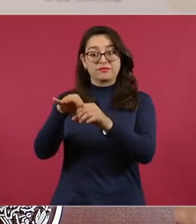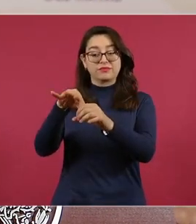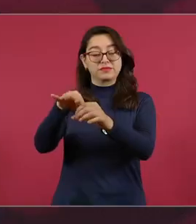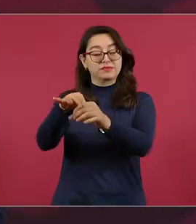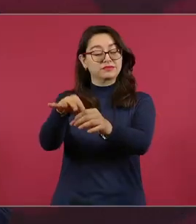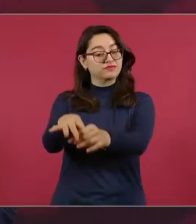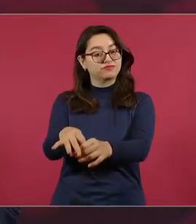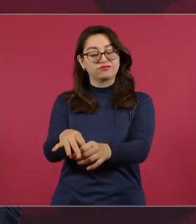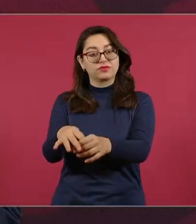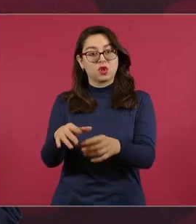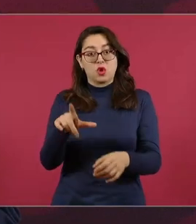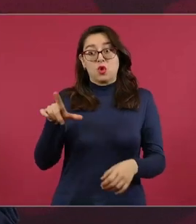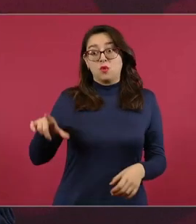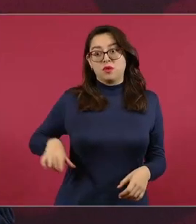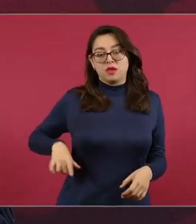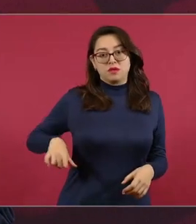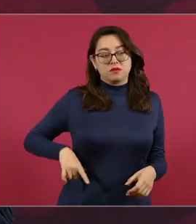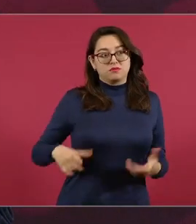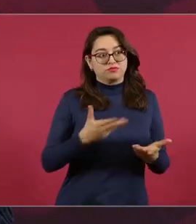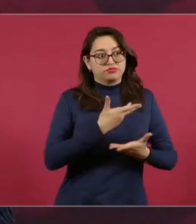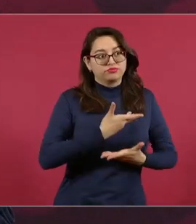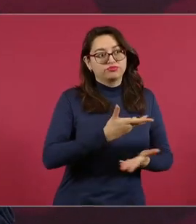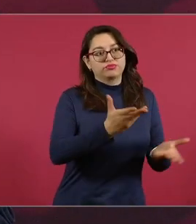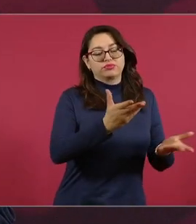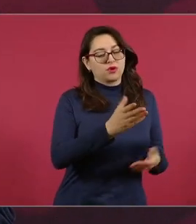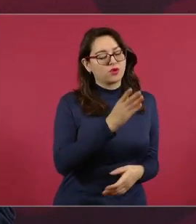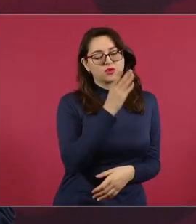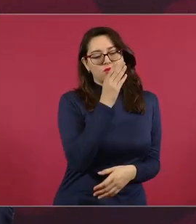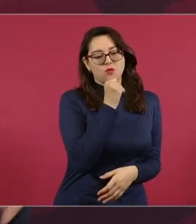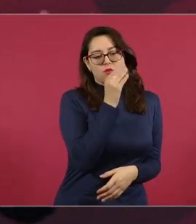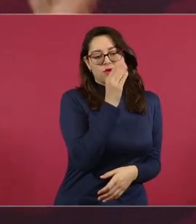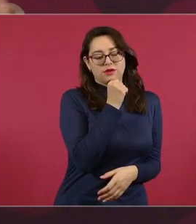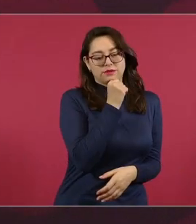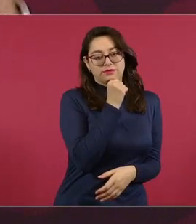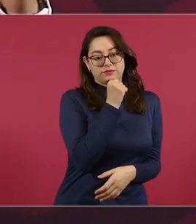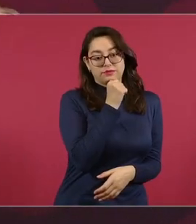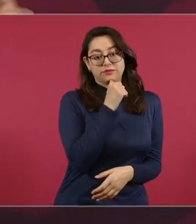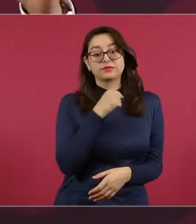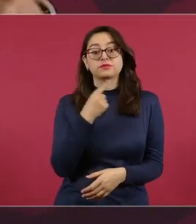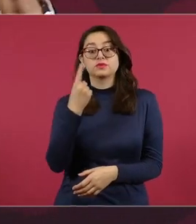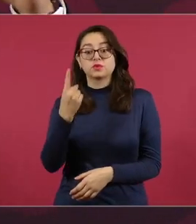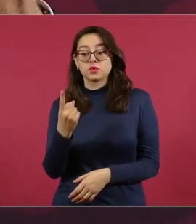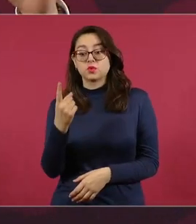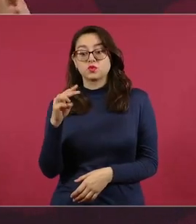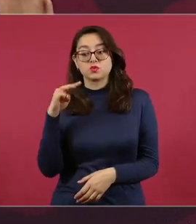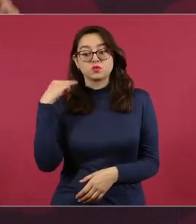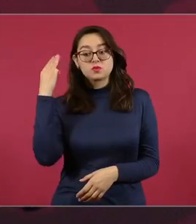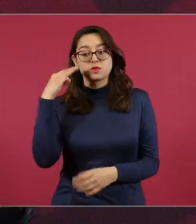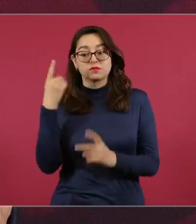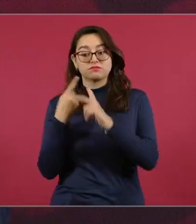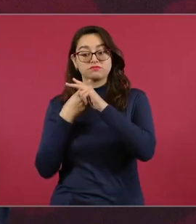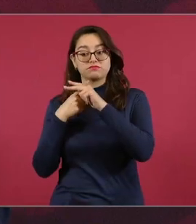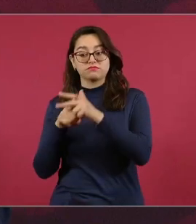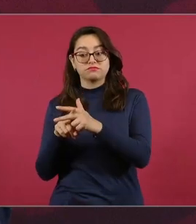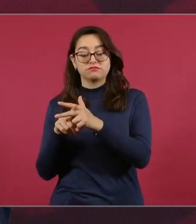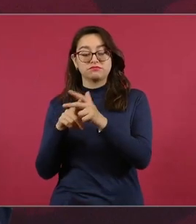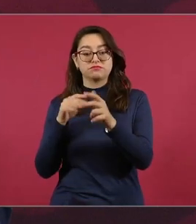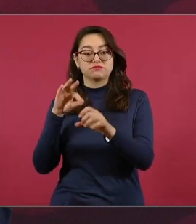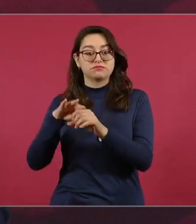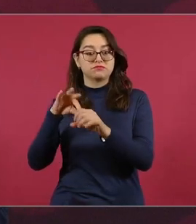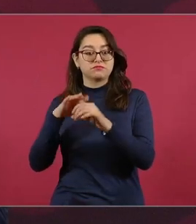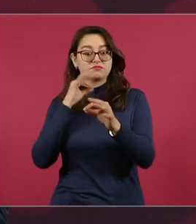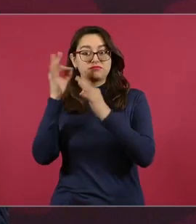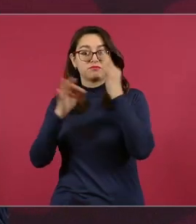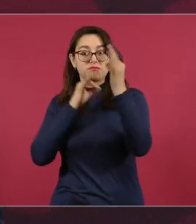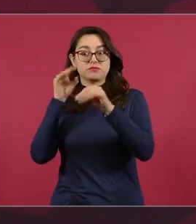de marzo inicia la campaña. Entonces, no se pueden